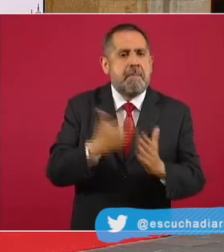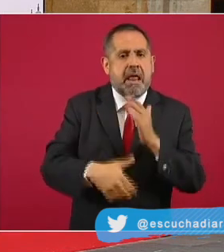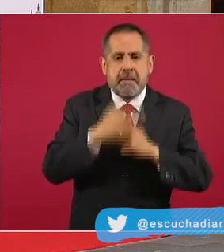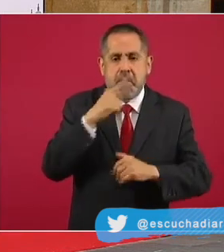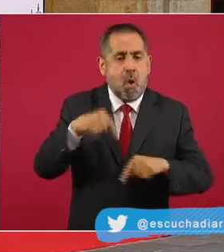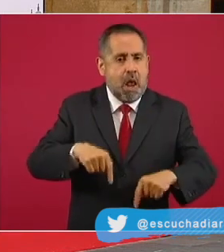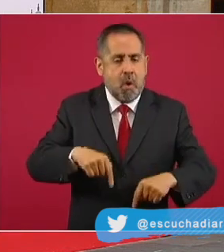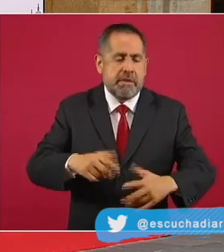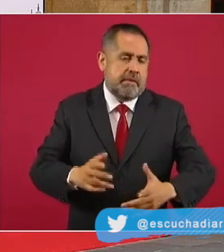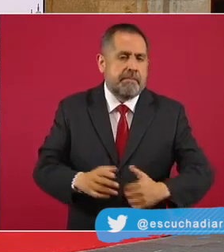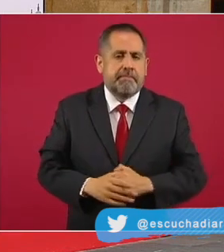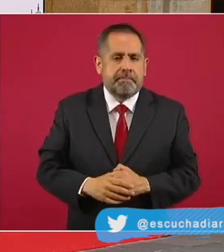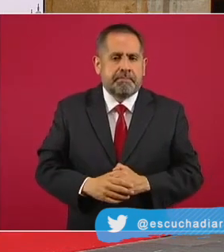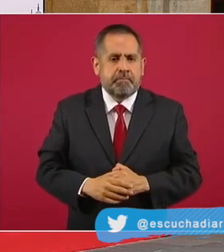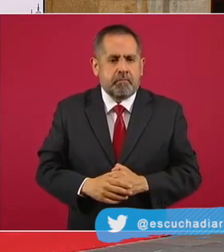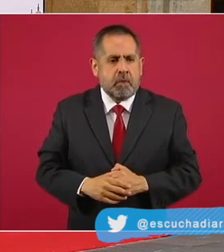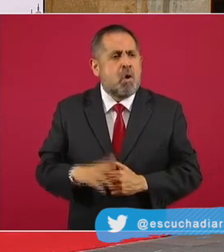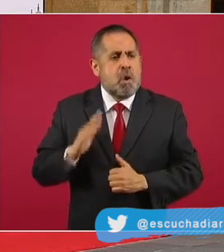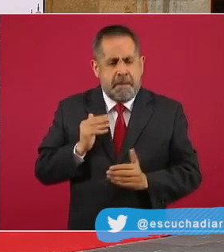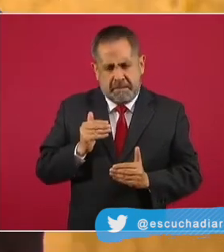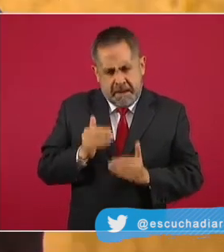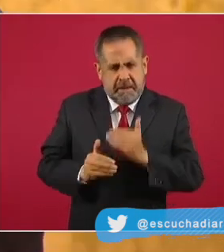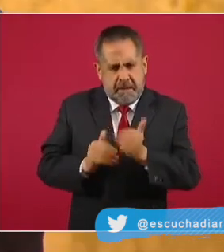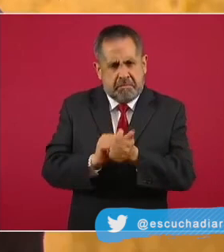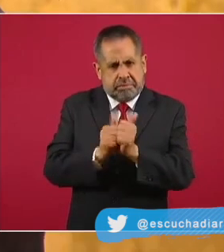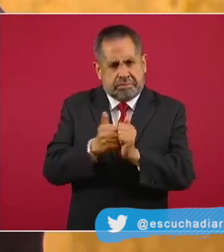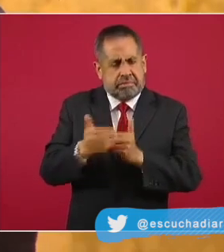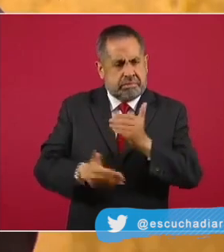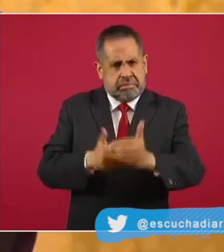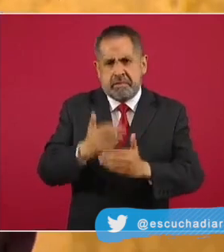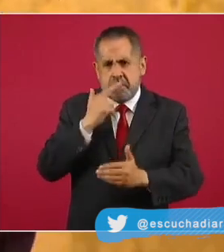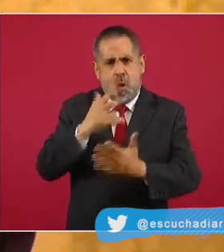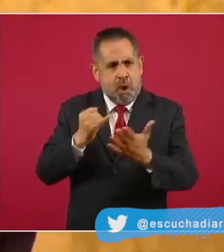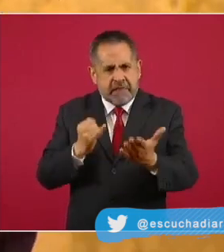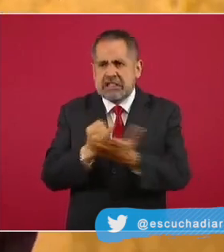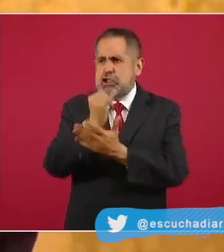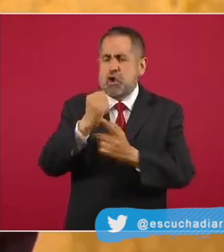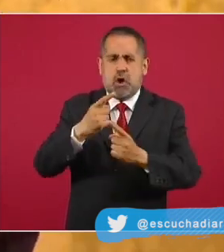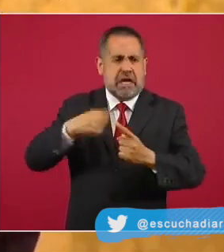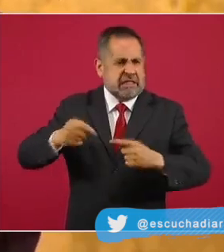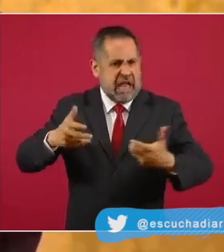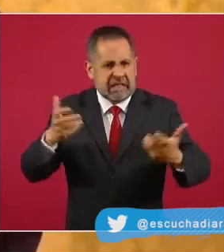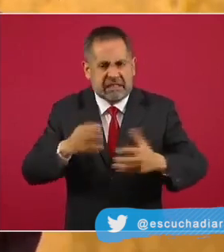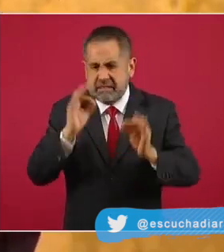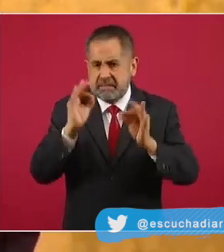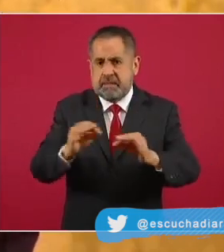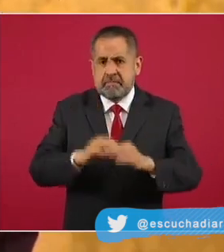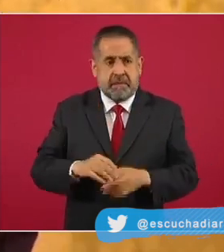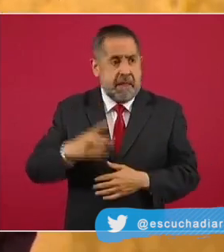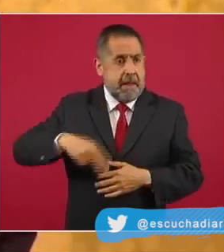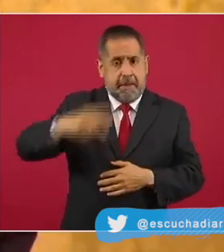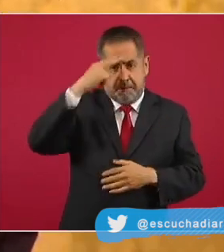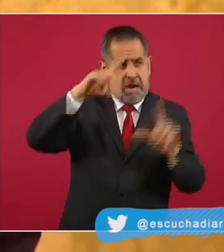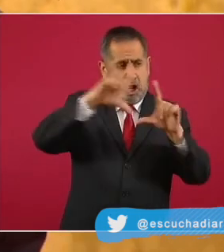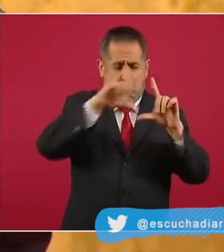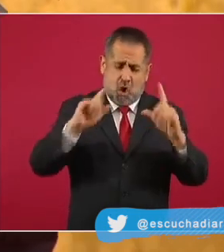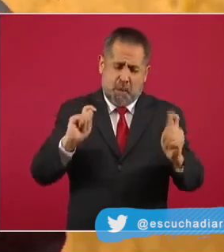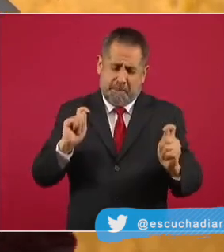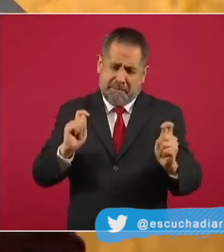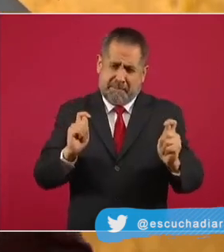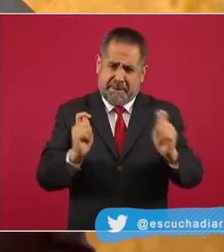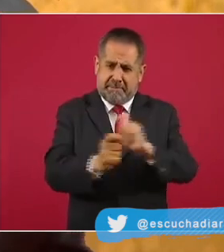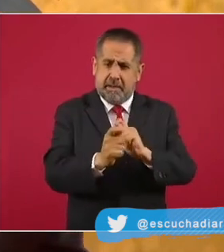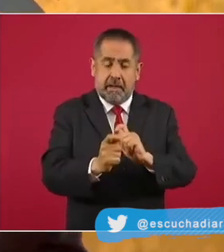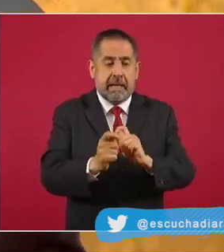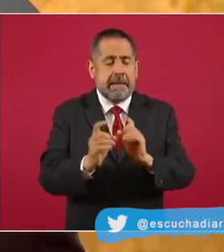Mucho habíamos avanzado en las decisiones y las acciones para transformar a México cuando